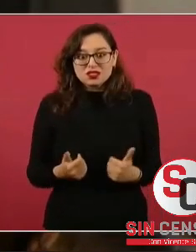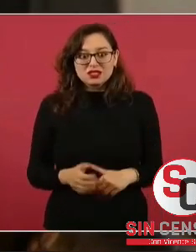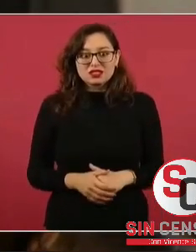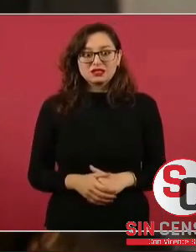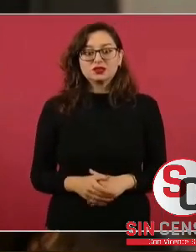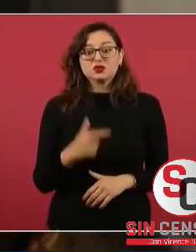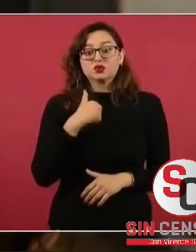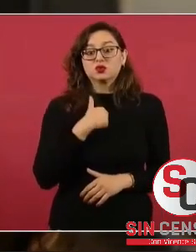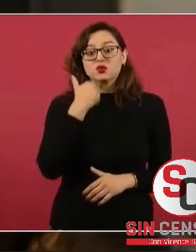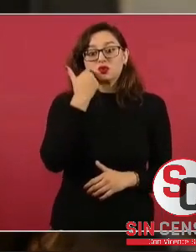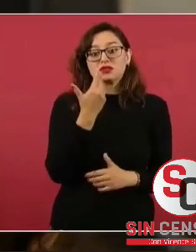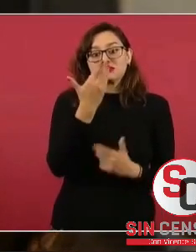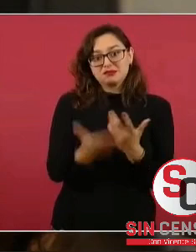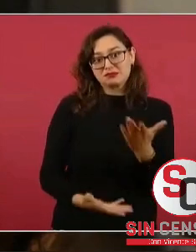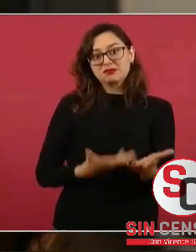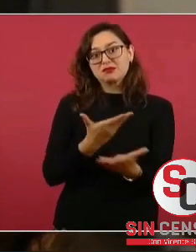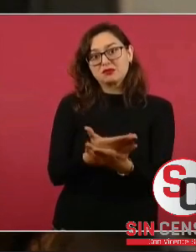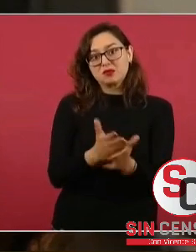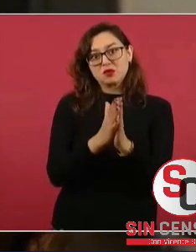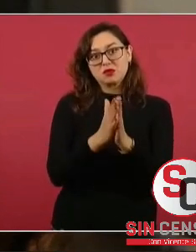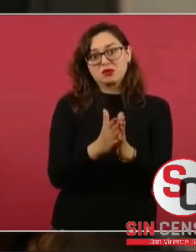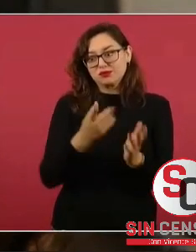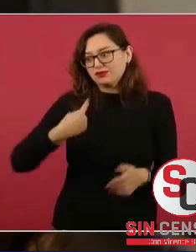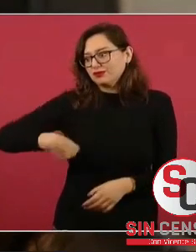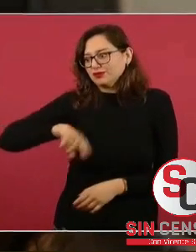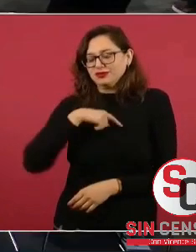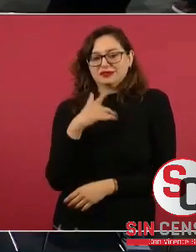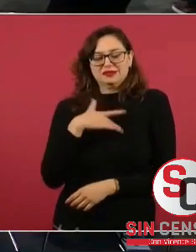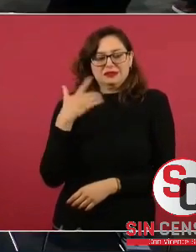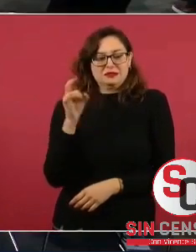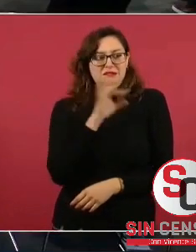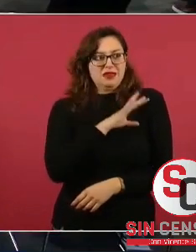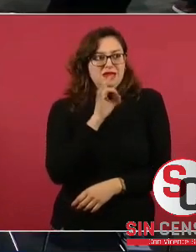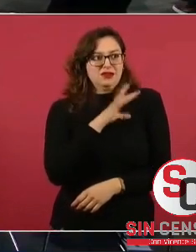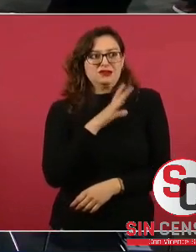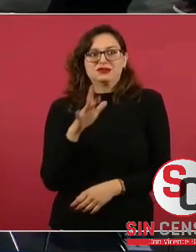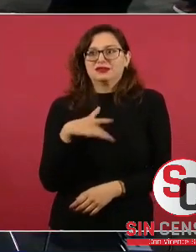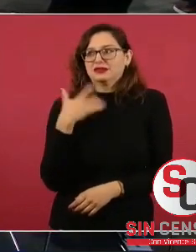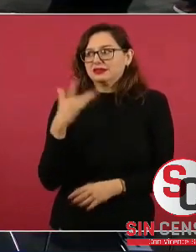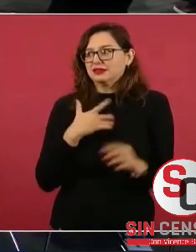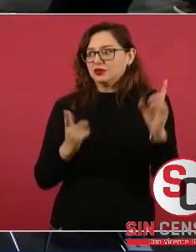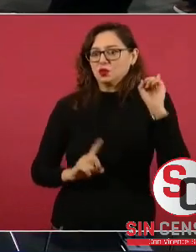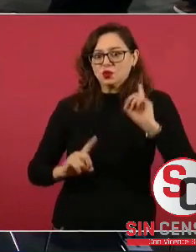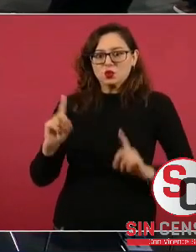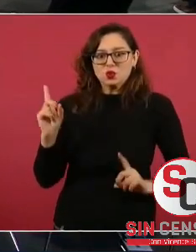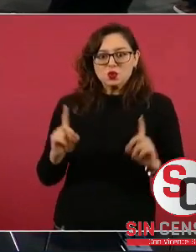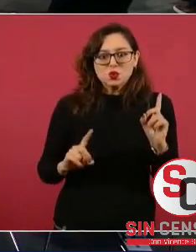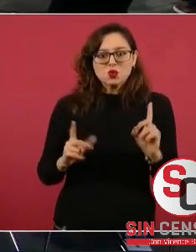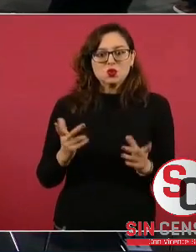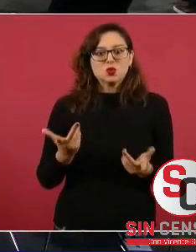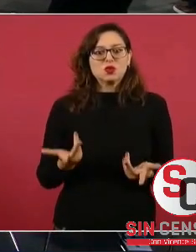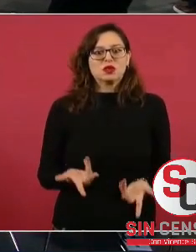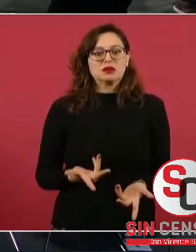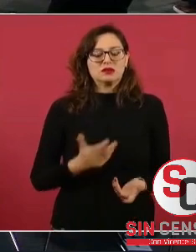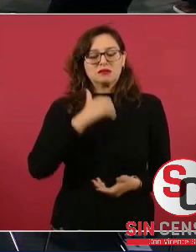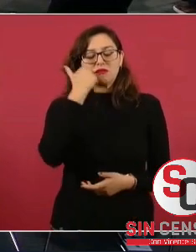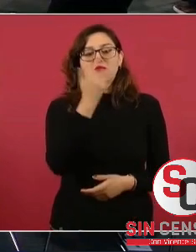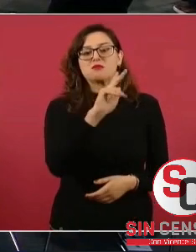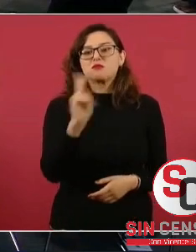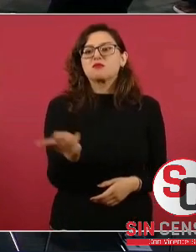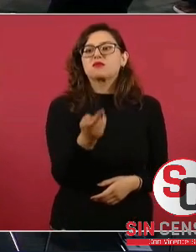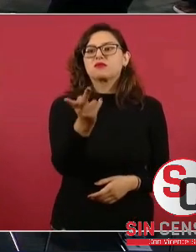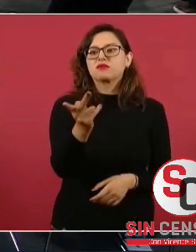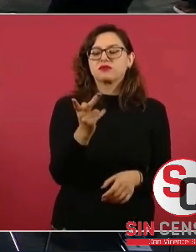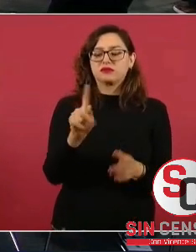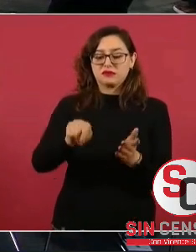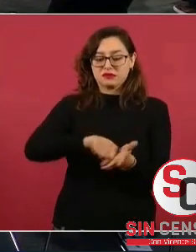este comentario y una pregunta al subsecretario Ricardo Mejía. ¿Cuál es el estado, el análisis que tiene de Tamaulipas